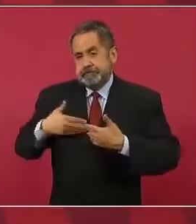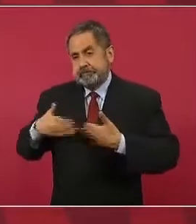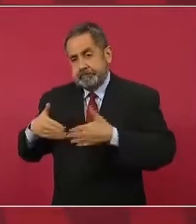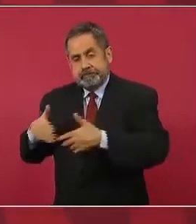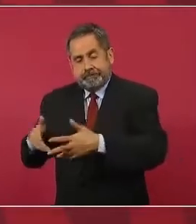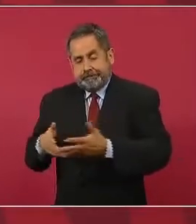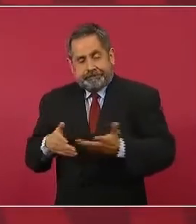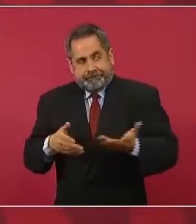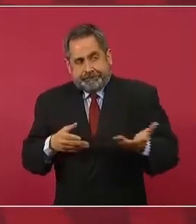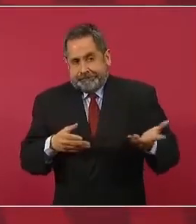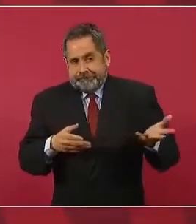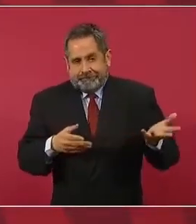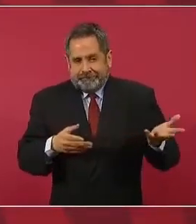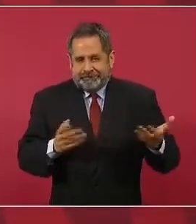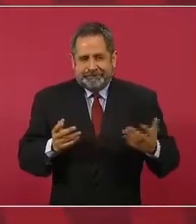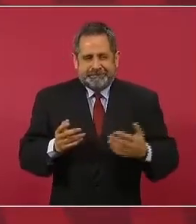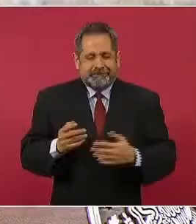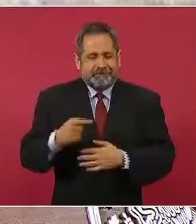Pero ya eran cámaras.